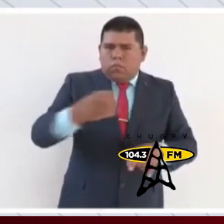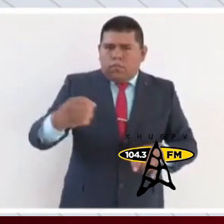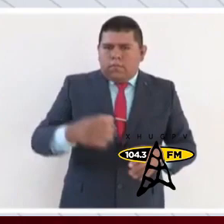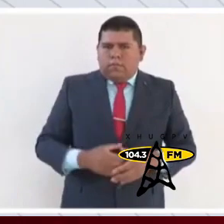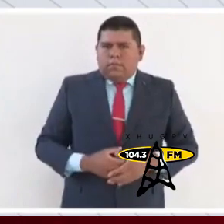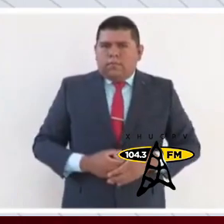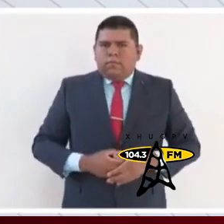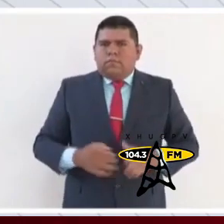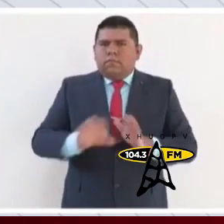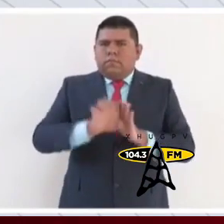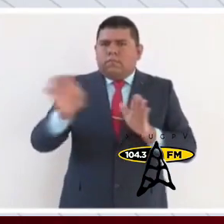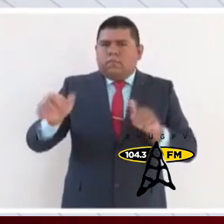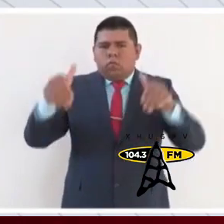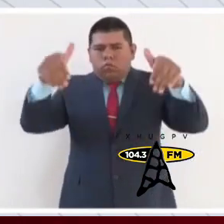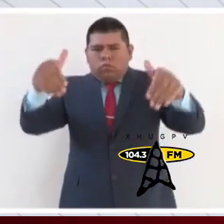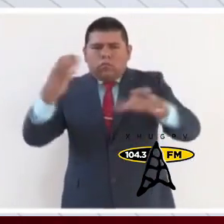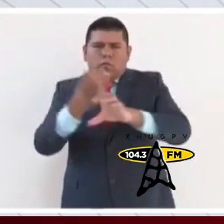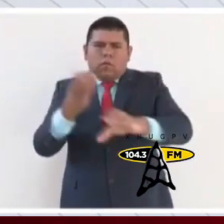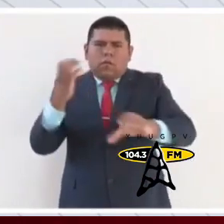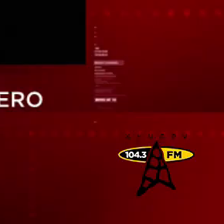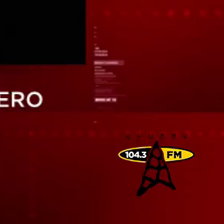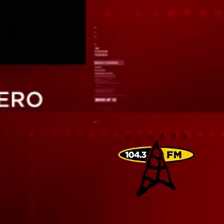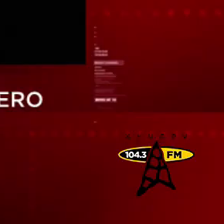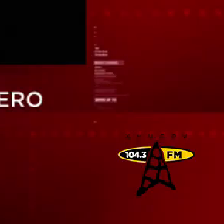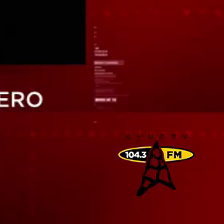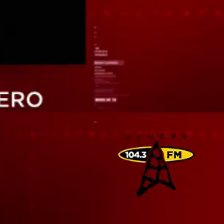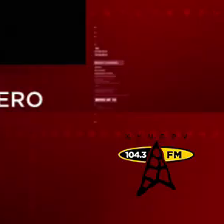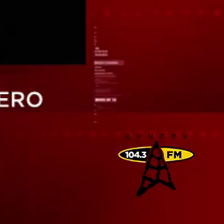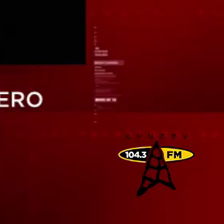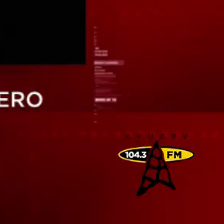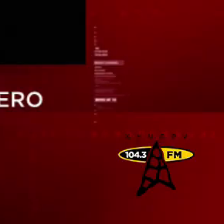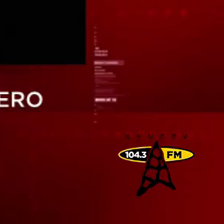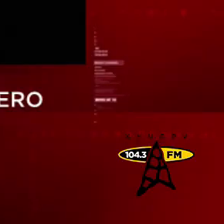reporte desde Radio UDG Puerto Vallarta y Canal 44 TV, Javier Santos.